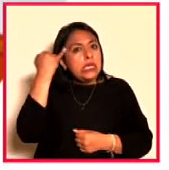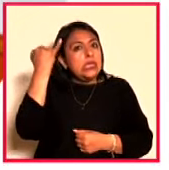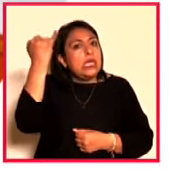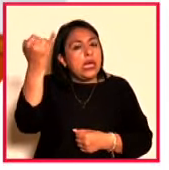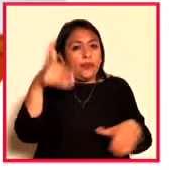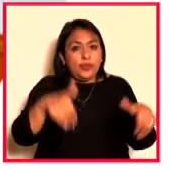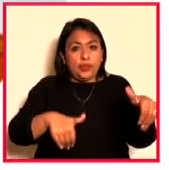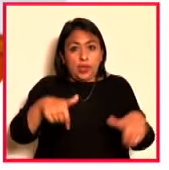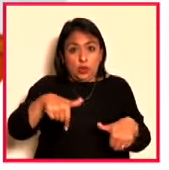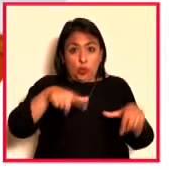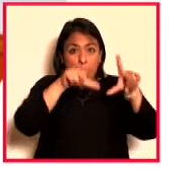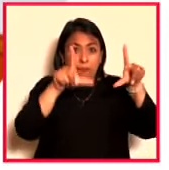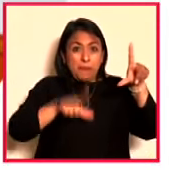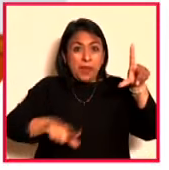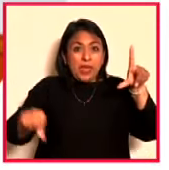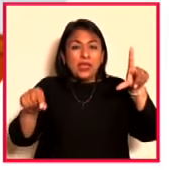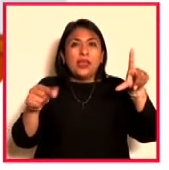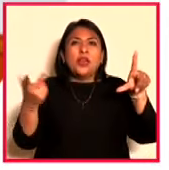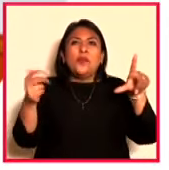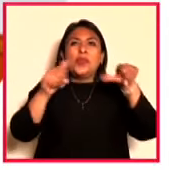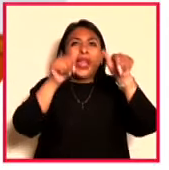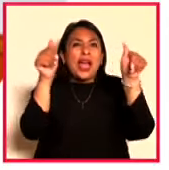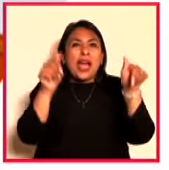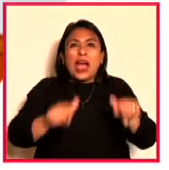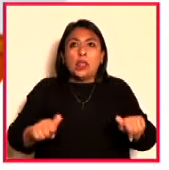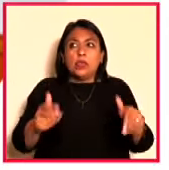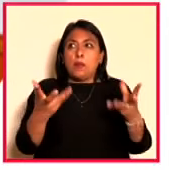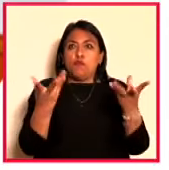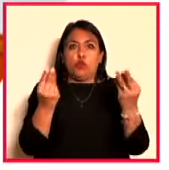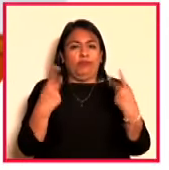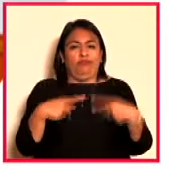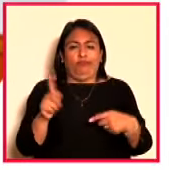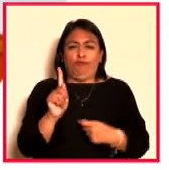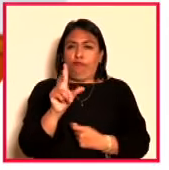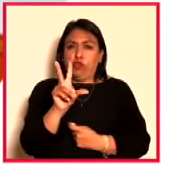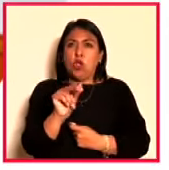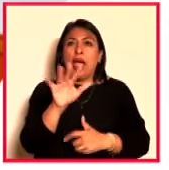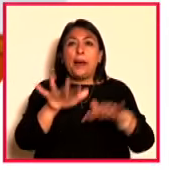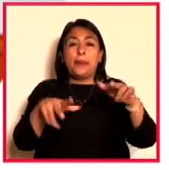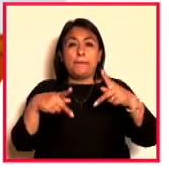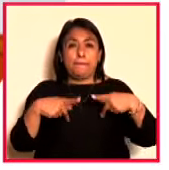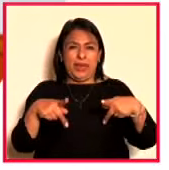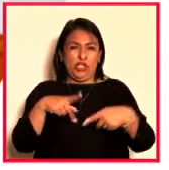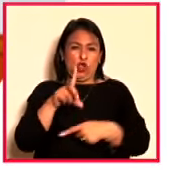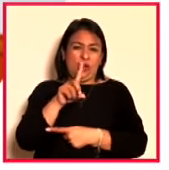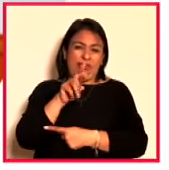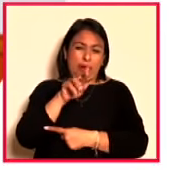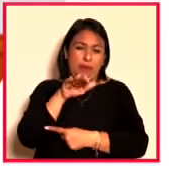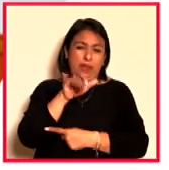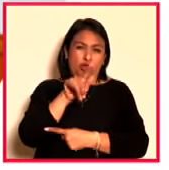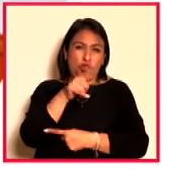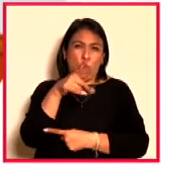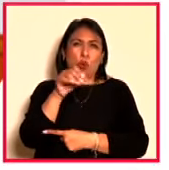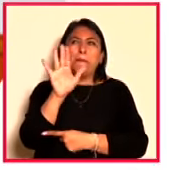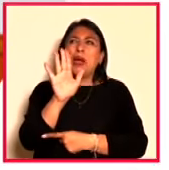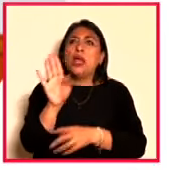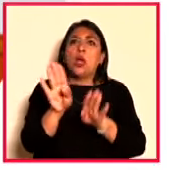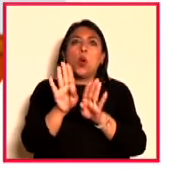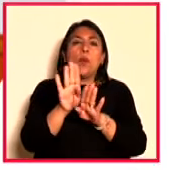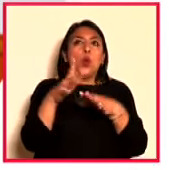nuestro país es un arte que no es de masas, ¿no? Y que a veces los dramaturgos son como especie de